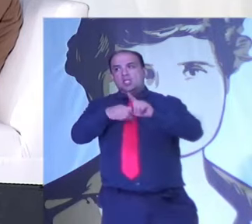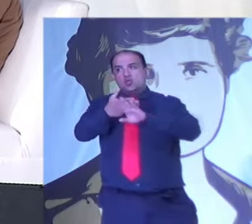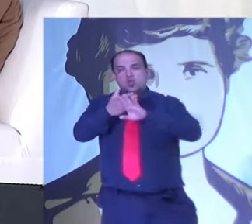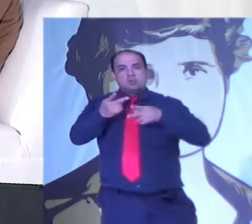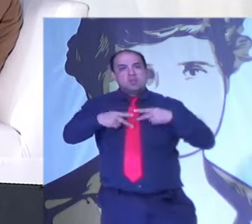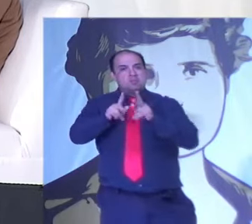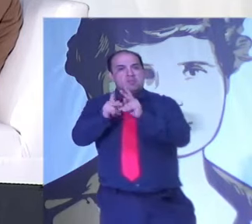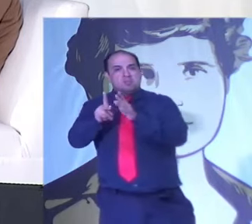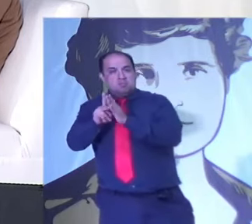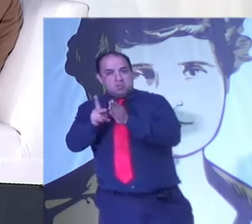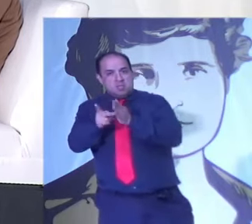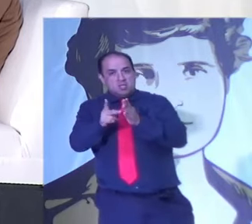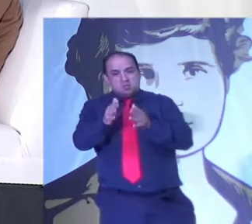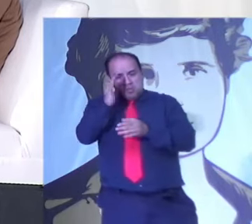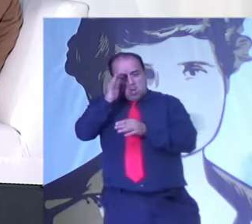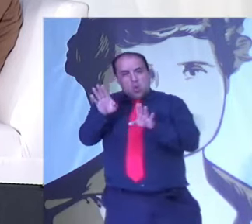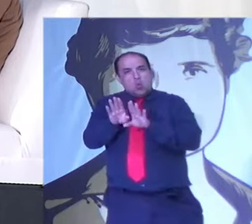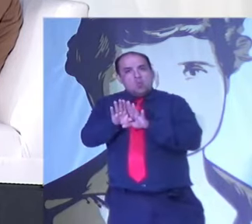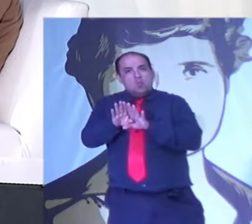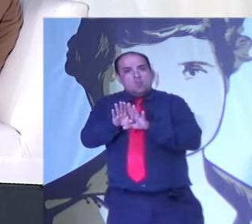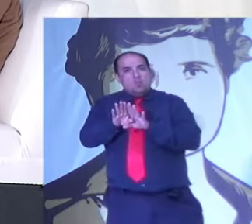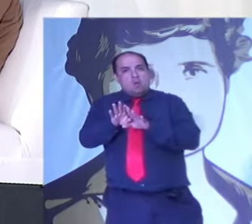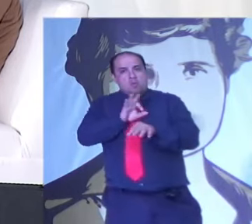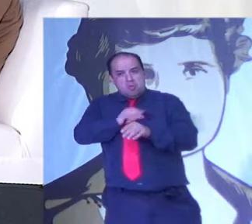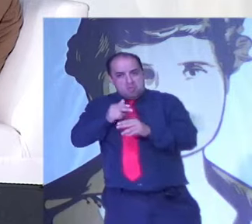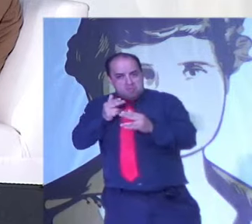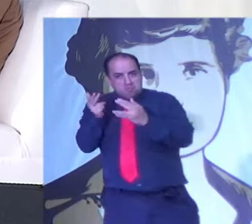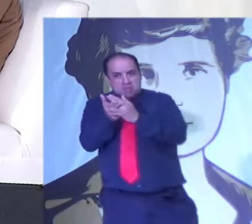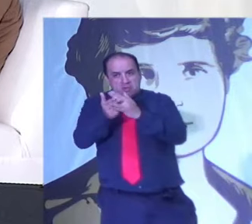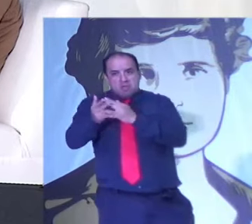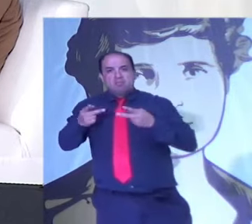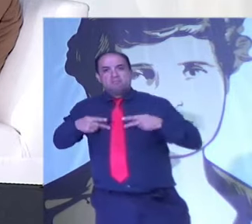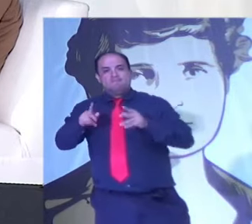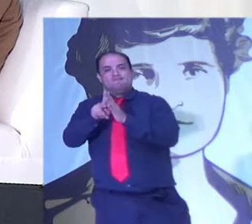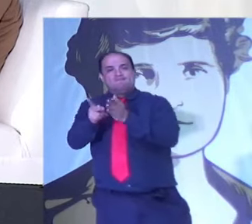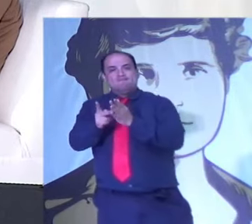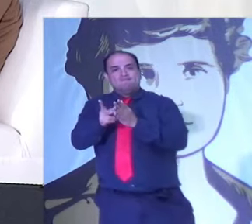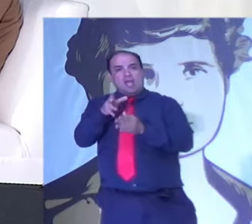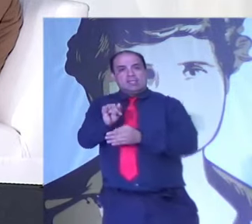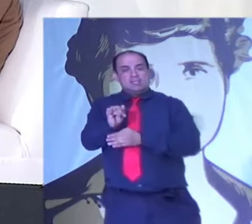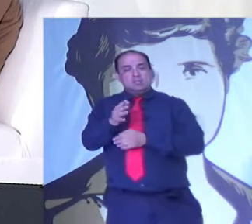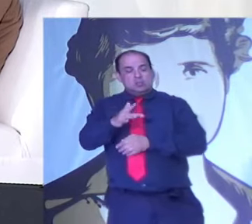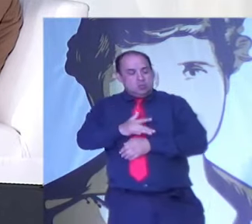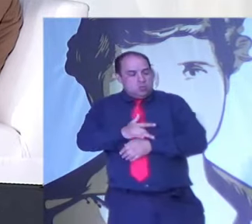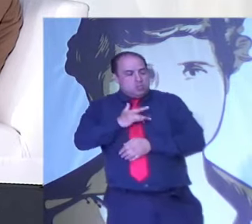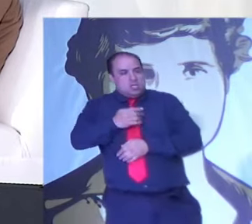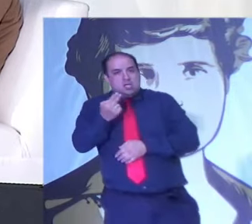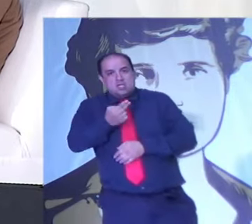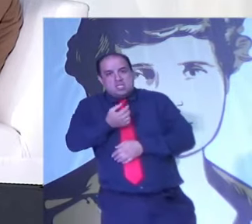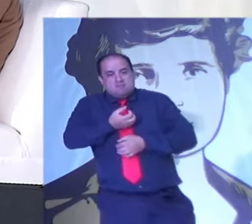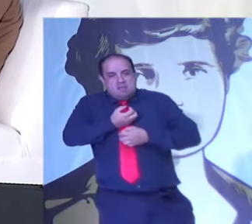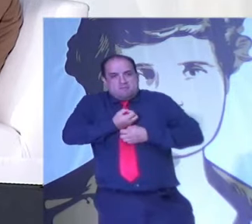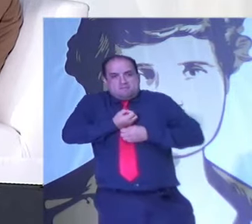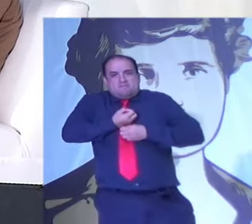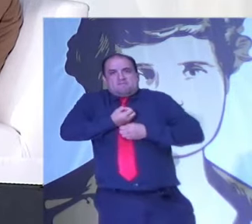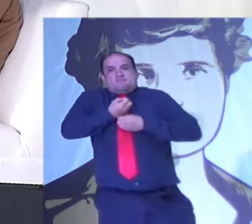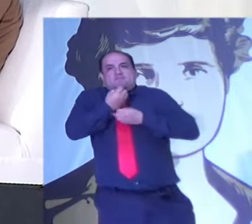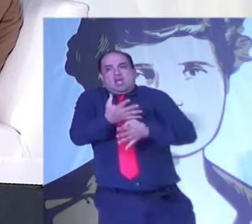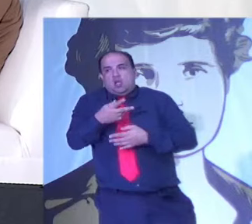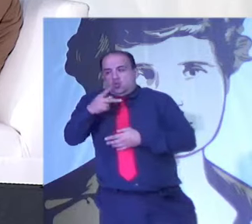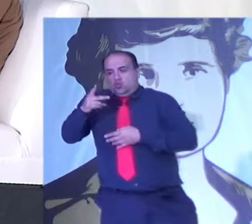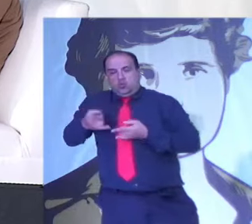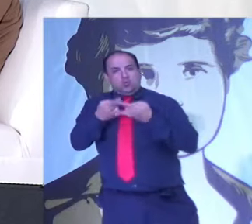es posible, ¿no?, que estén matando periodistas de esta manera? Entonces yo sentí que necesitaba gritar a los cuatro vientos esa historia,